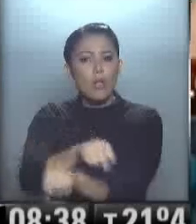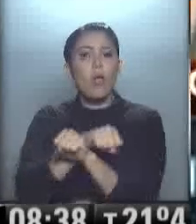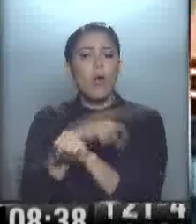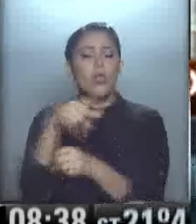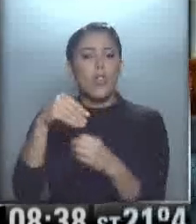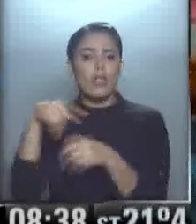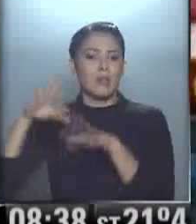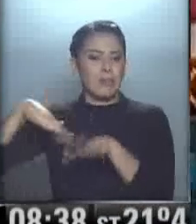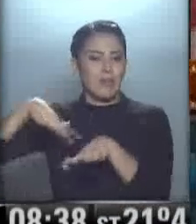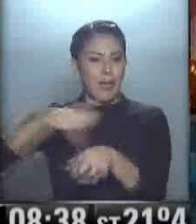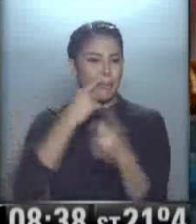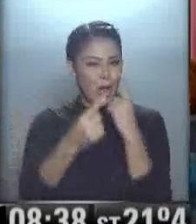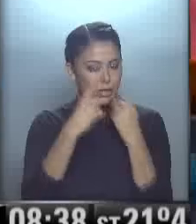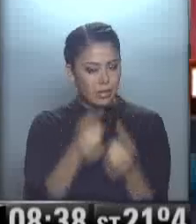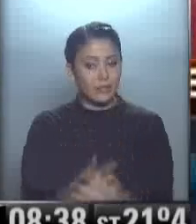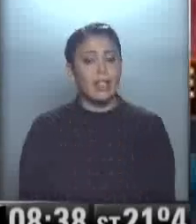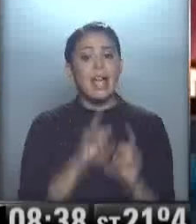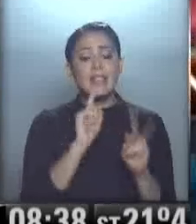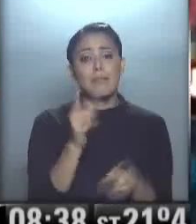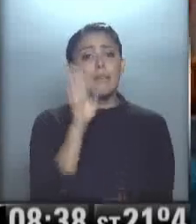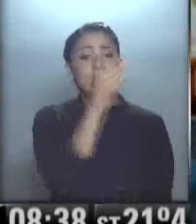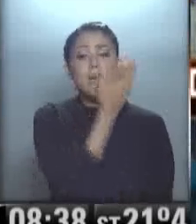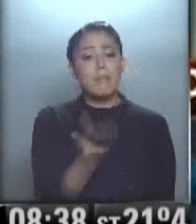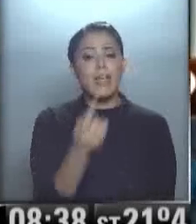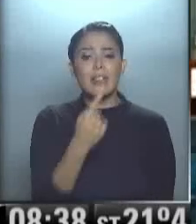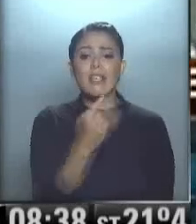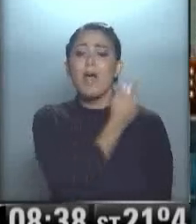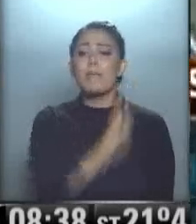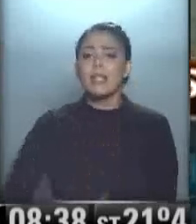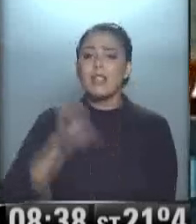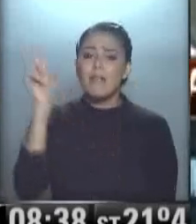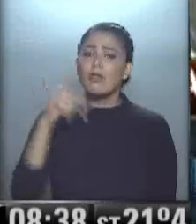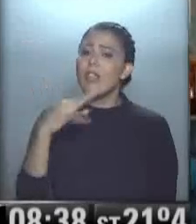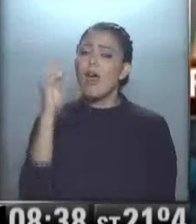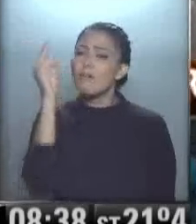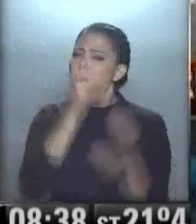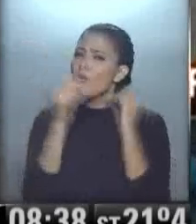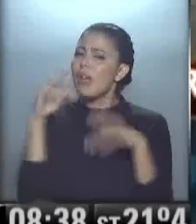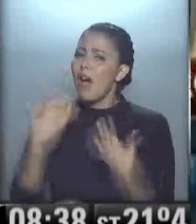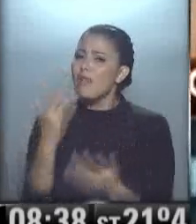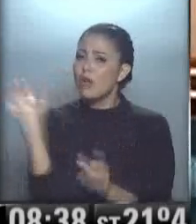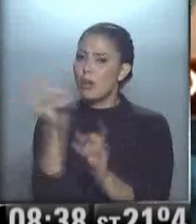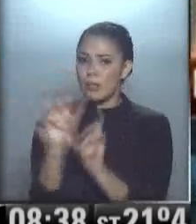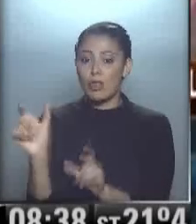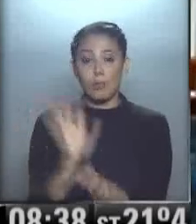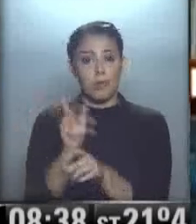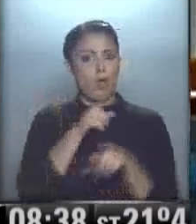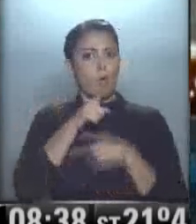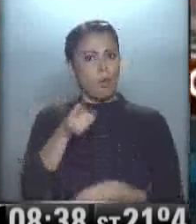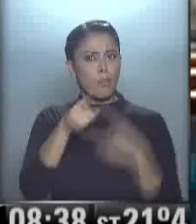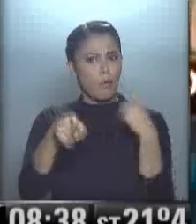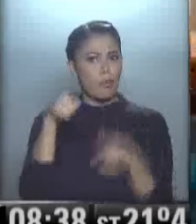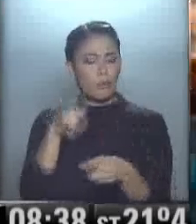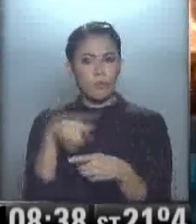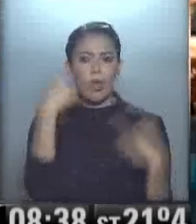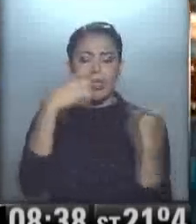la recomendación de que el mandatario Nicolás Maduro debería preocuparse por su gente. Bueno, todo un ataque mediático desde diferentes